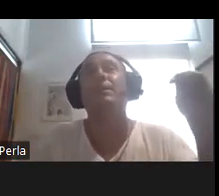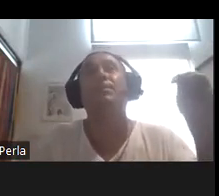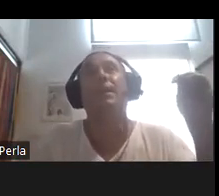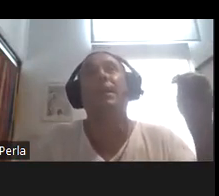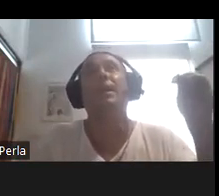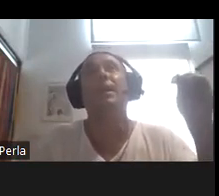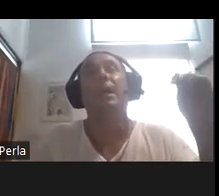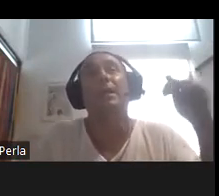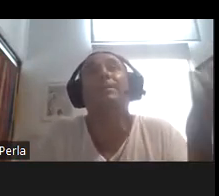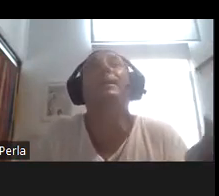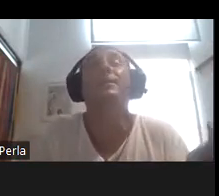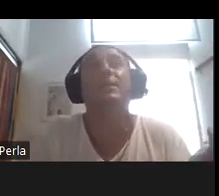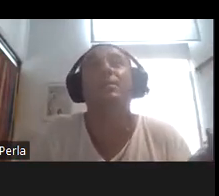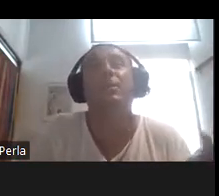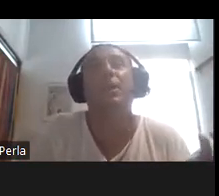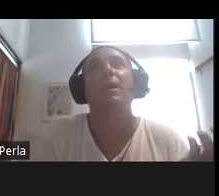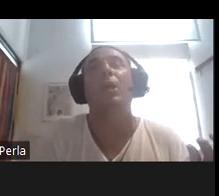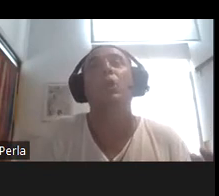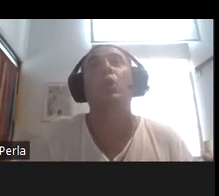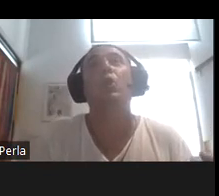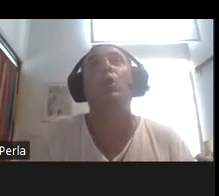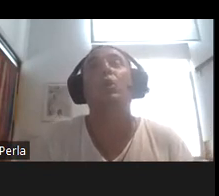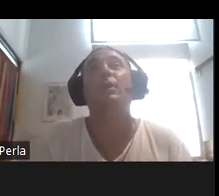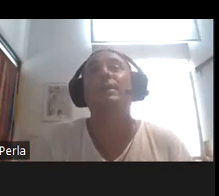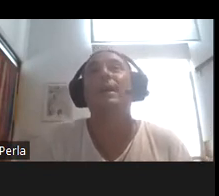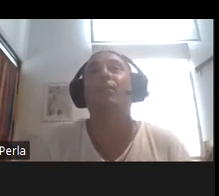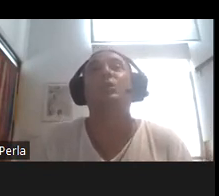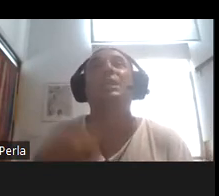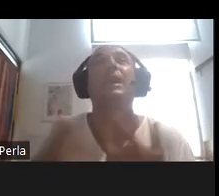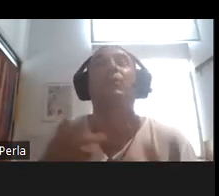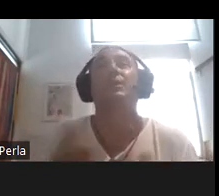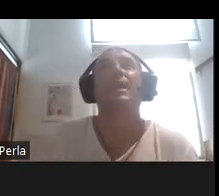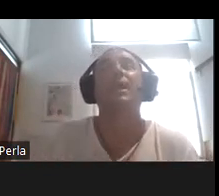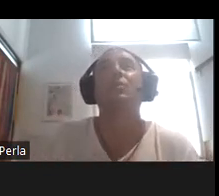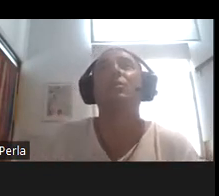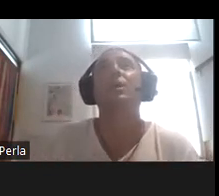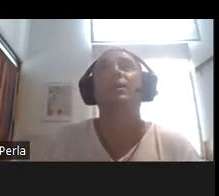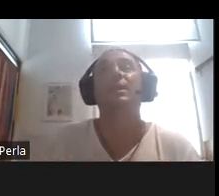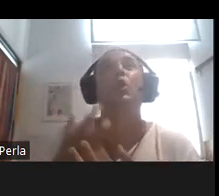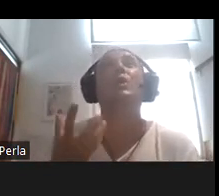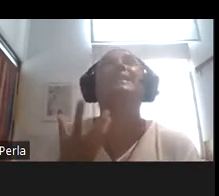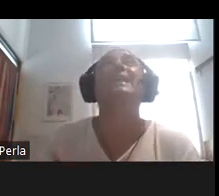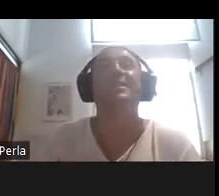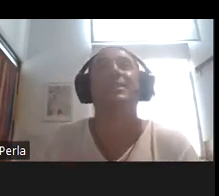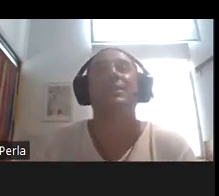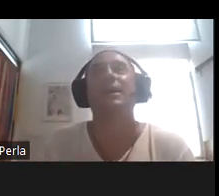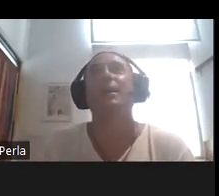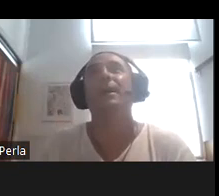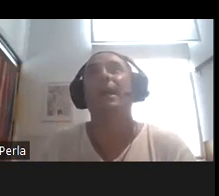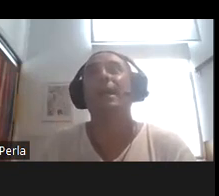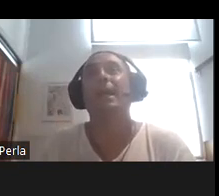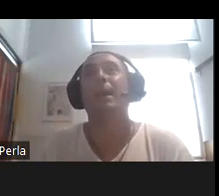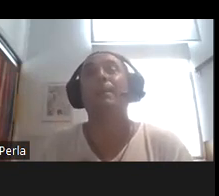primer paso para que, es el primer incentivo, porque no te vas a motivar por hacer algo si no lo entiendes. O